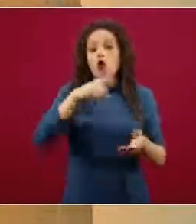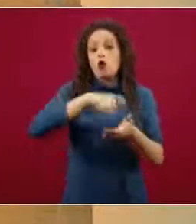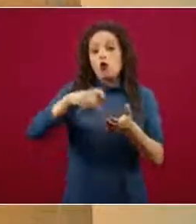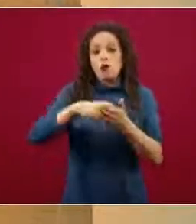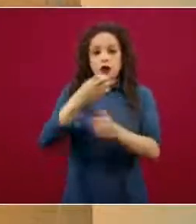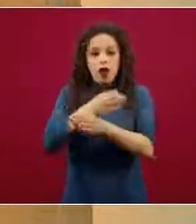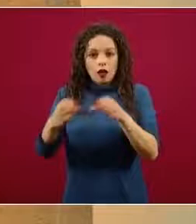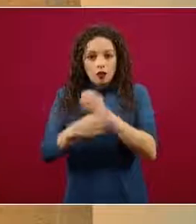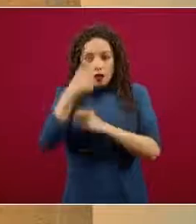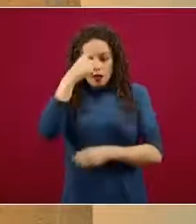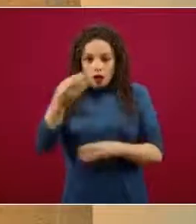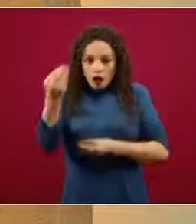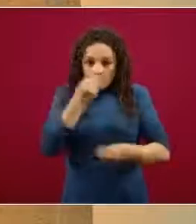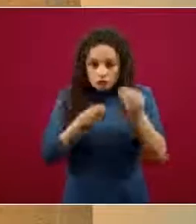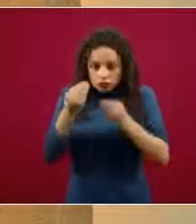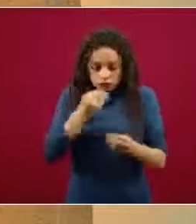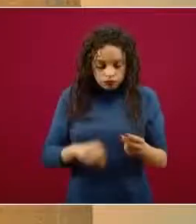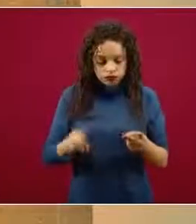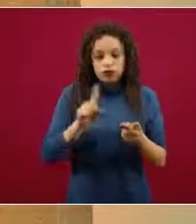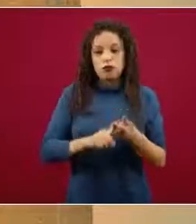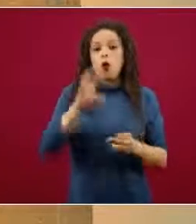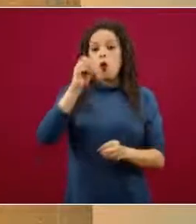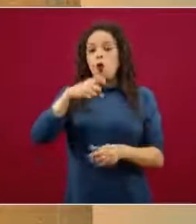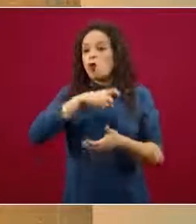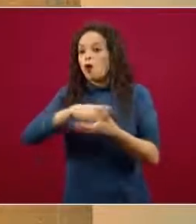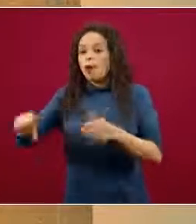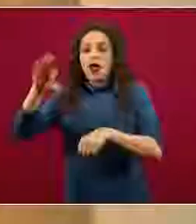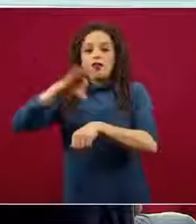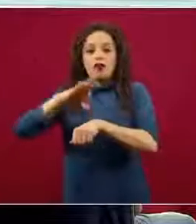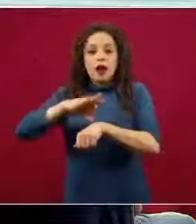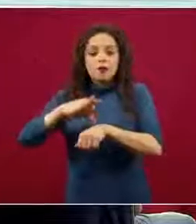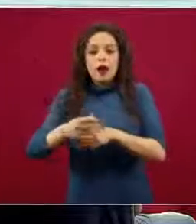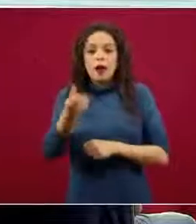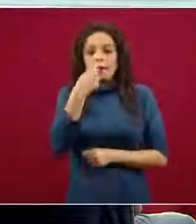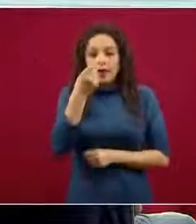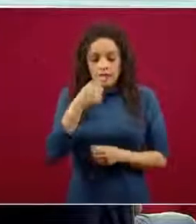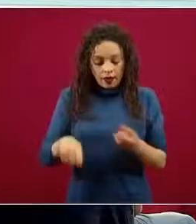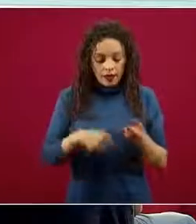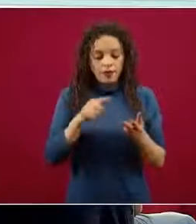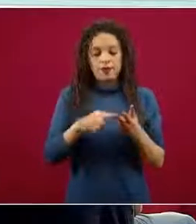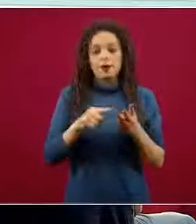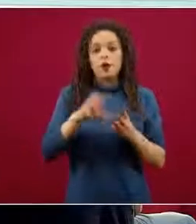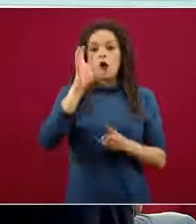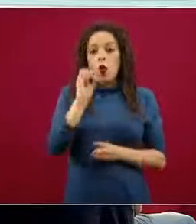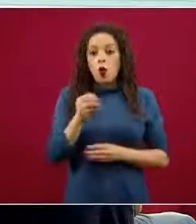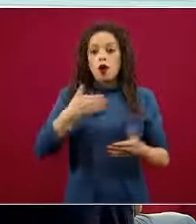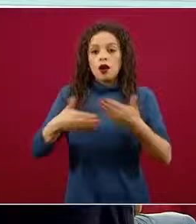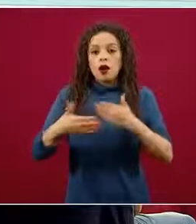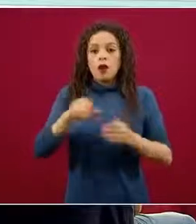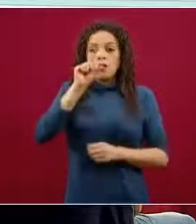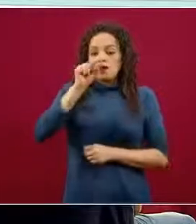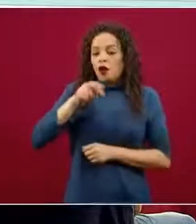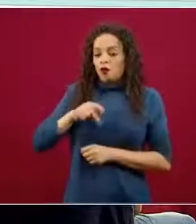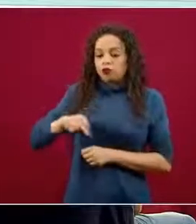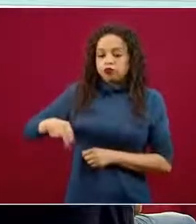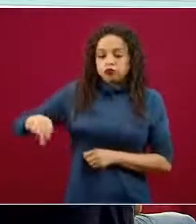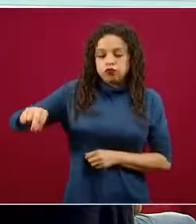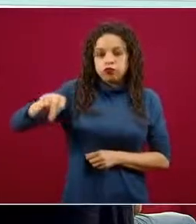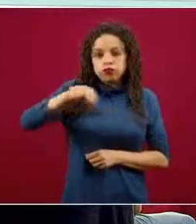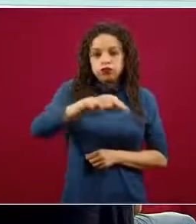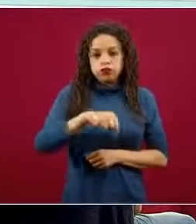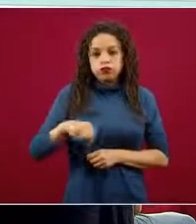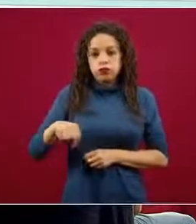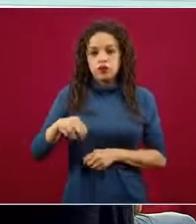ir a comprar algún medicamento, o salir a dar una vuelta también por salud mental con nuestra